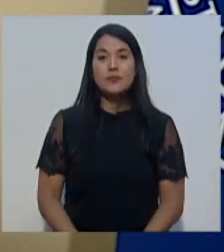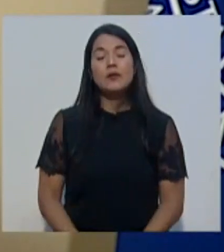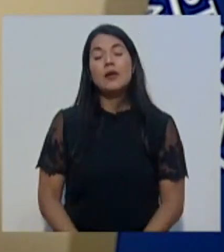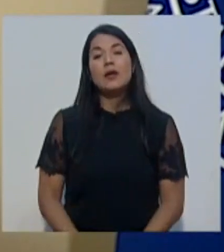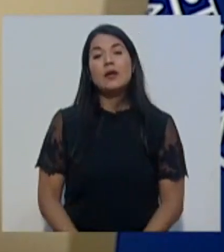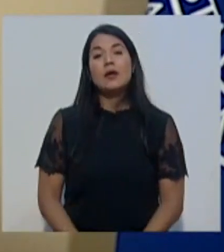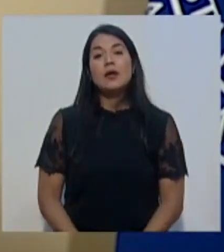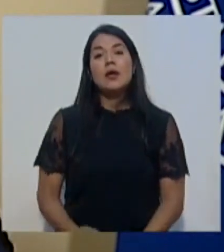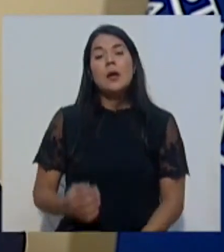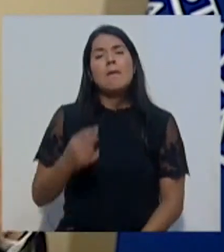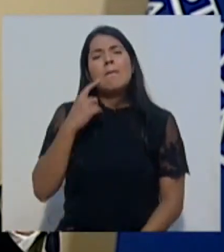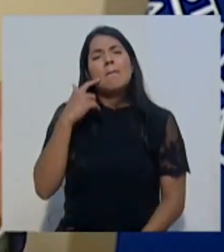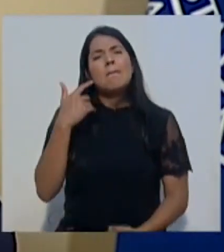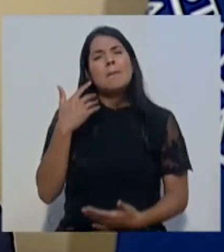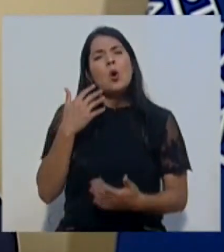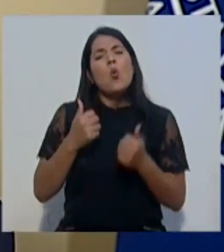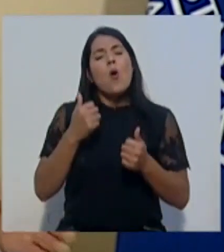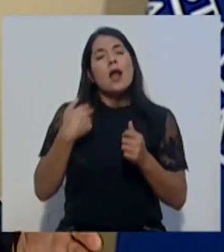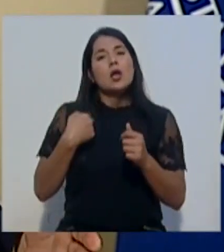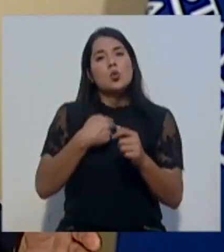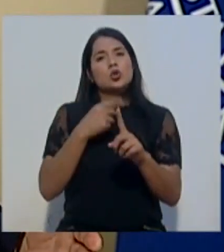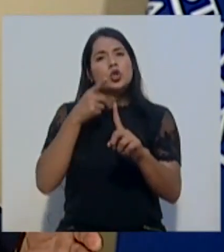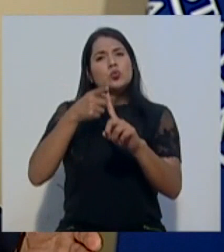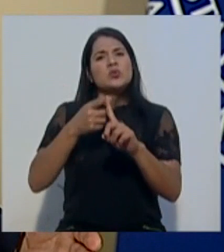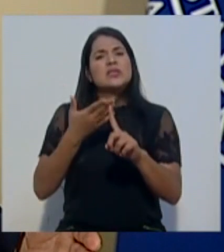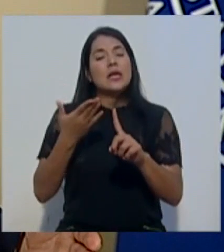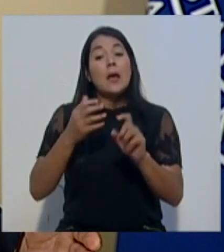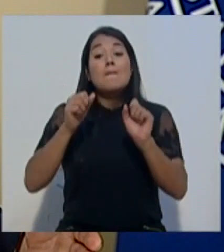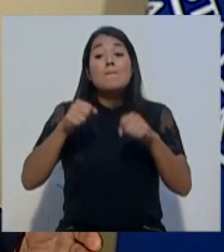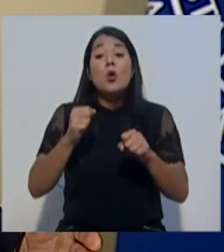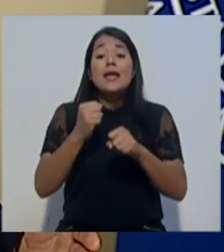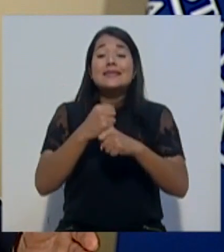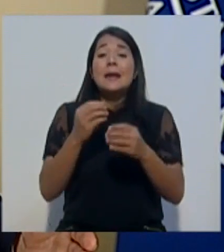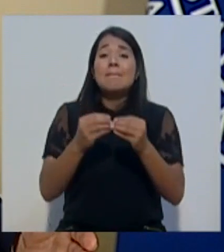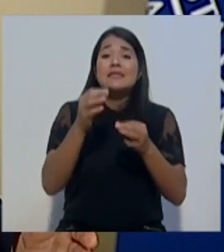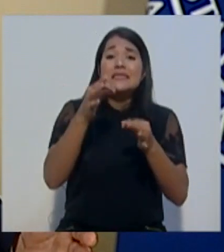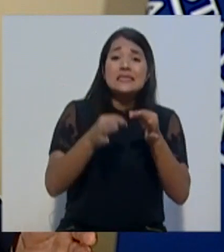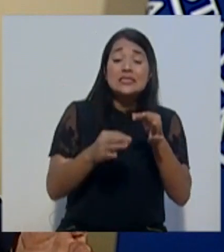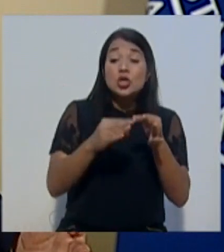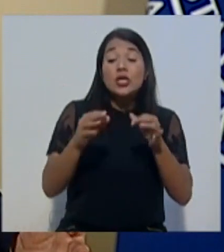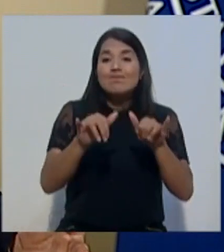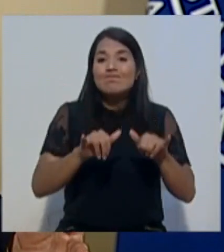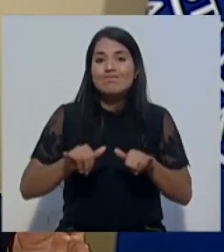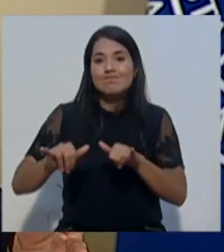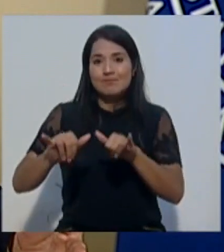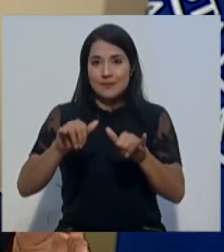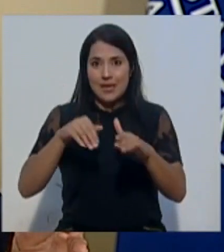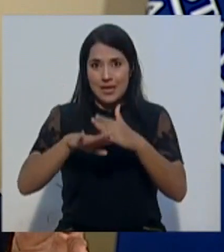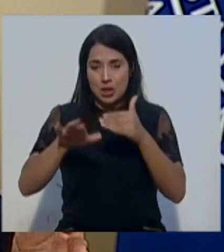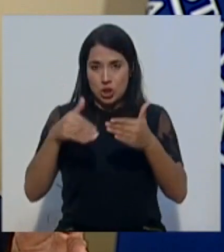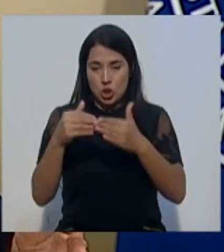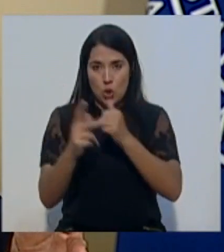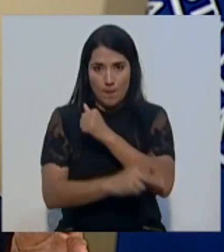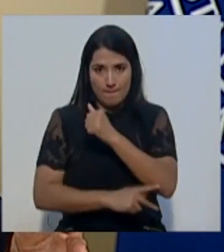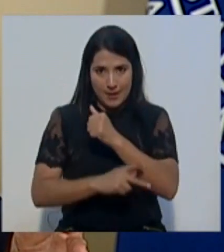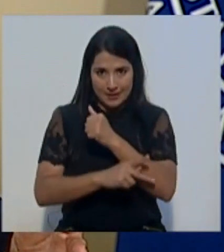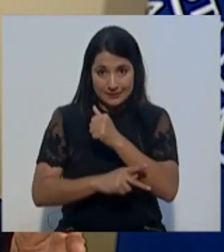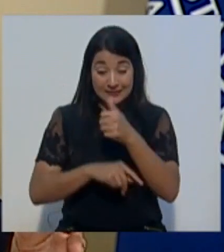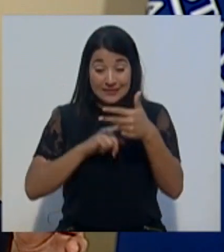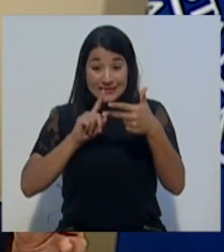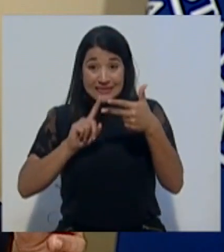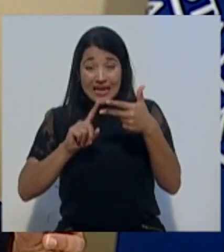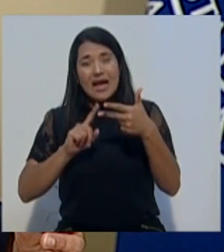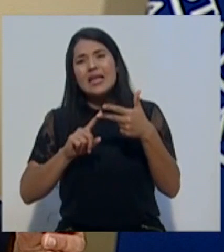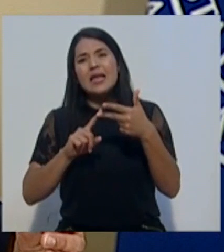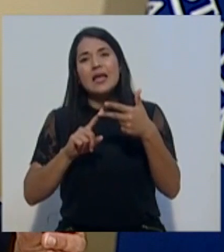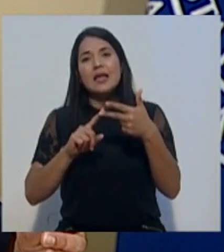ánimo ha sido, como ustedes saben, simplificar también y unificar, y en la lista de excepciones también es simplificar, no es